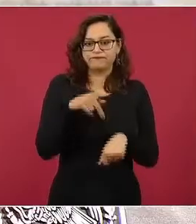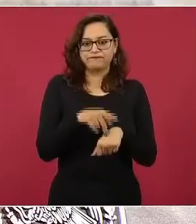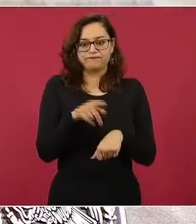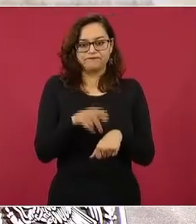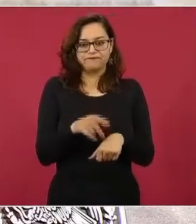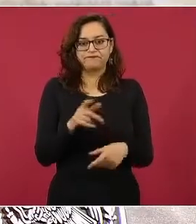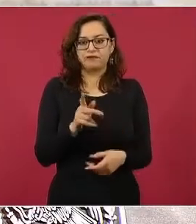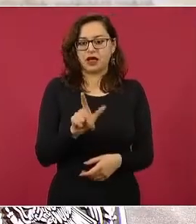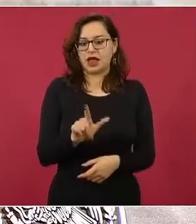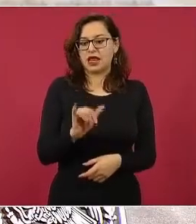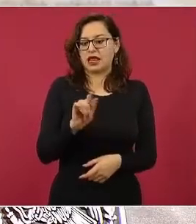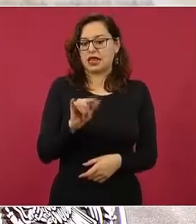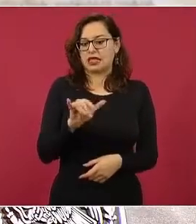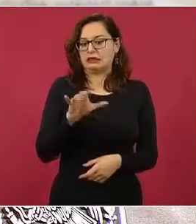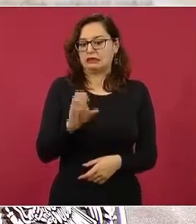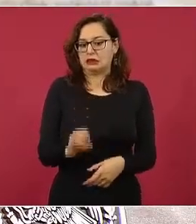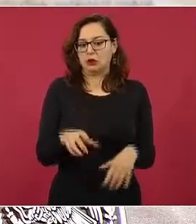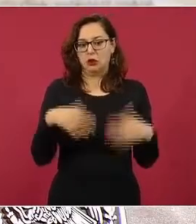extranjeras.